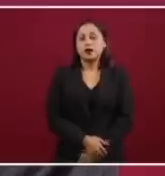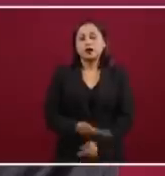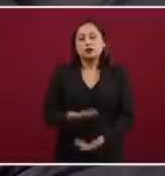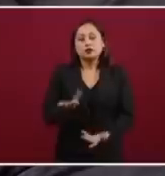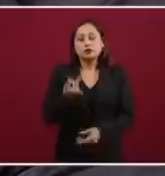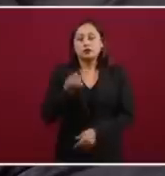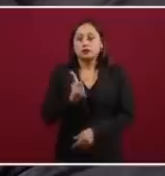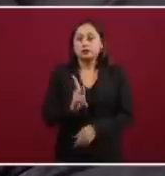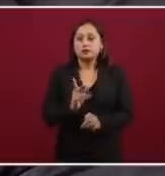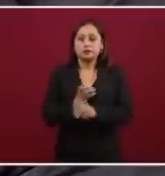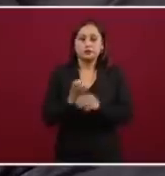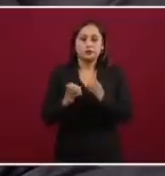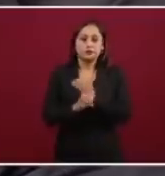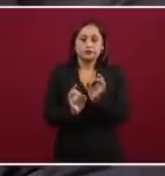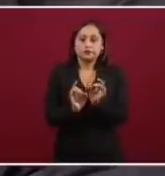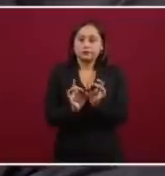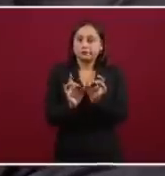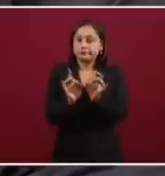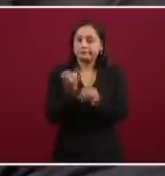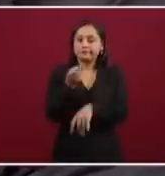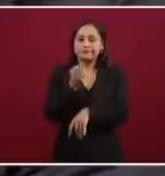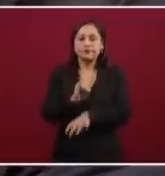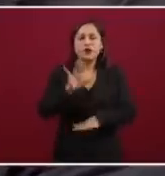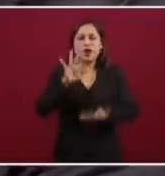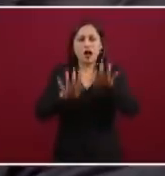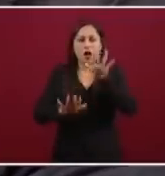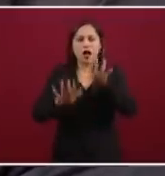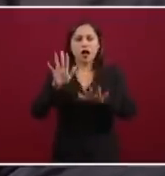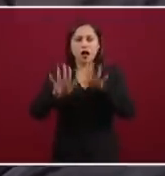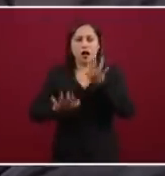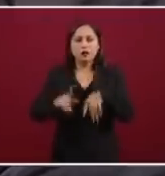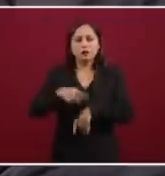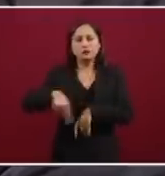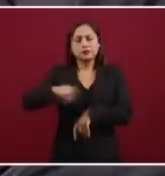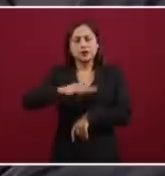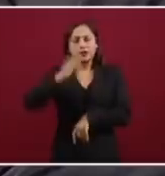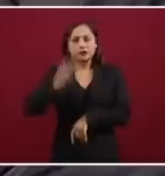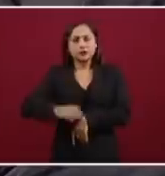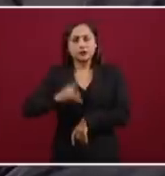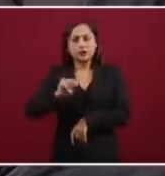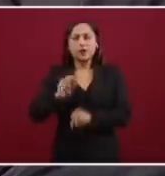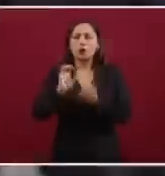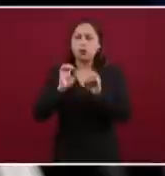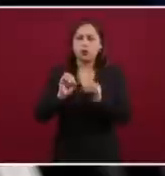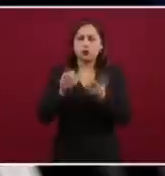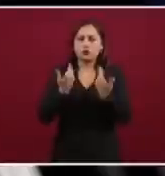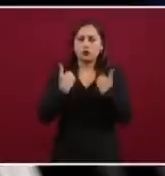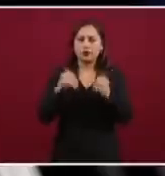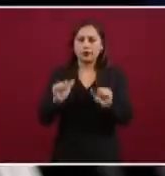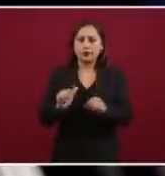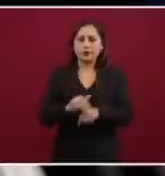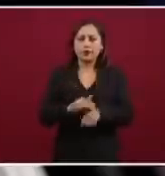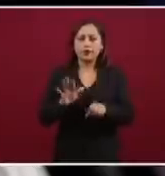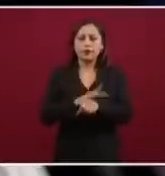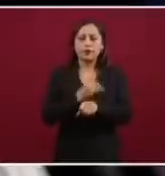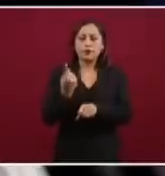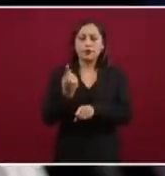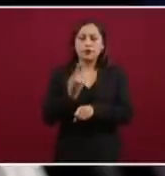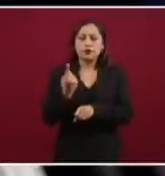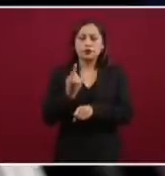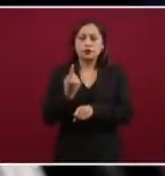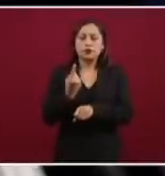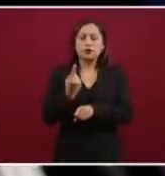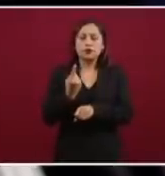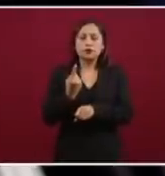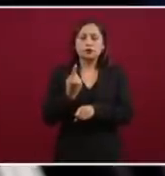no se entienden o no se quieren aceptar, porque pues tiene